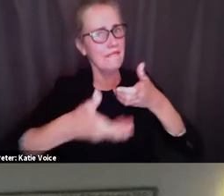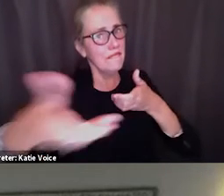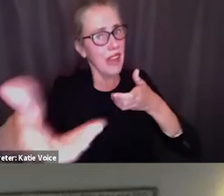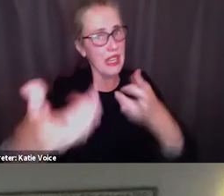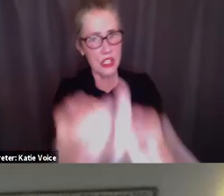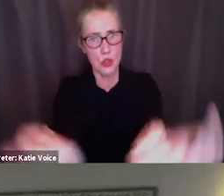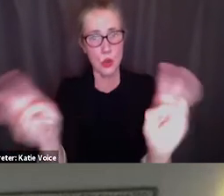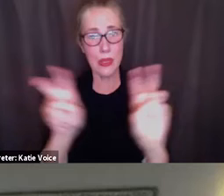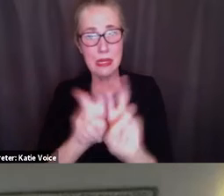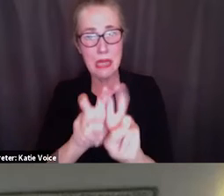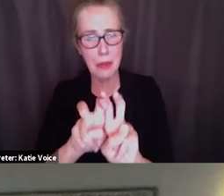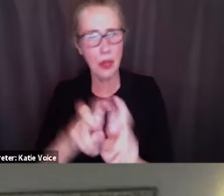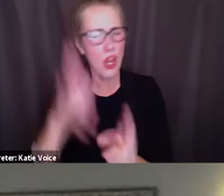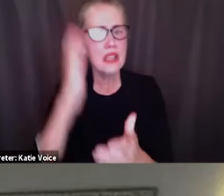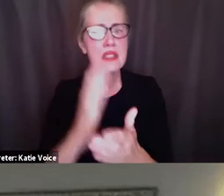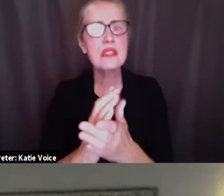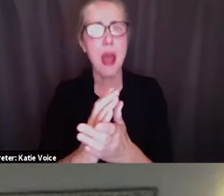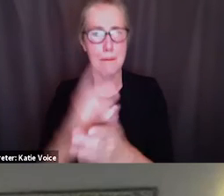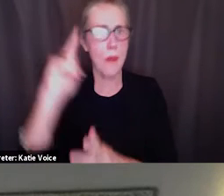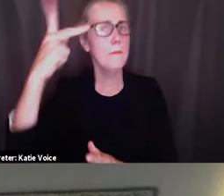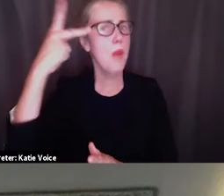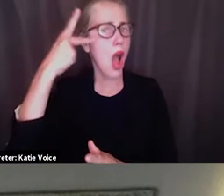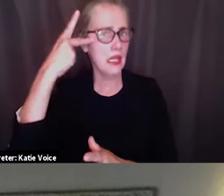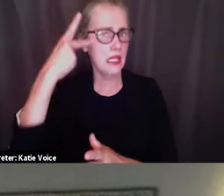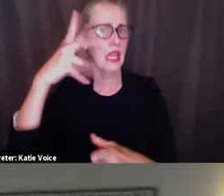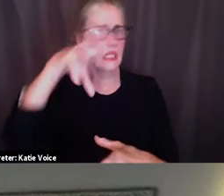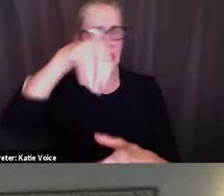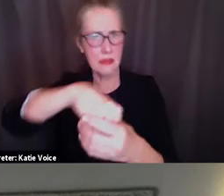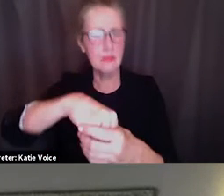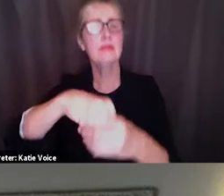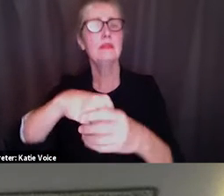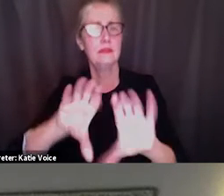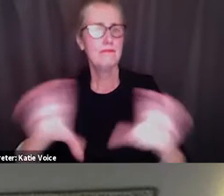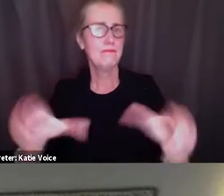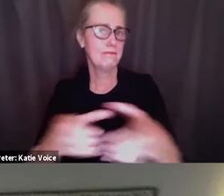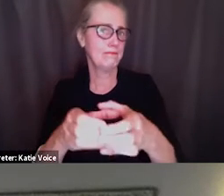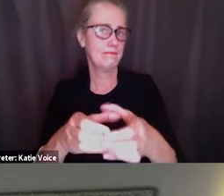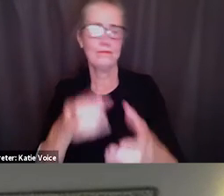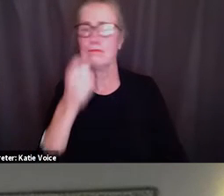público. Dejen de estar jugando a la política.